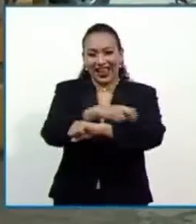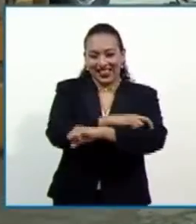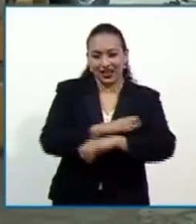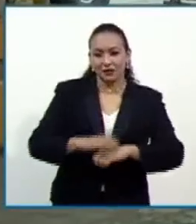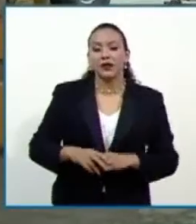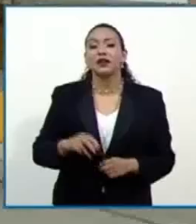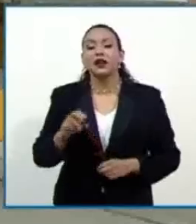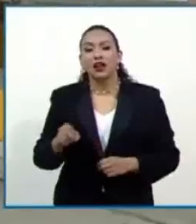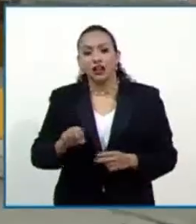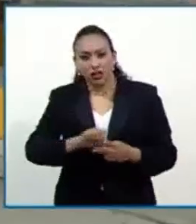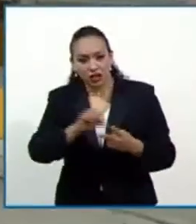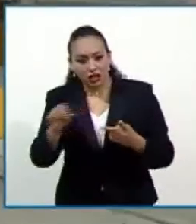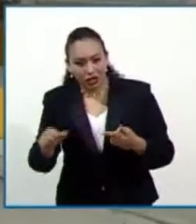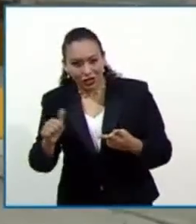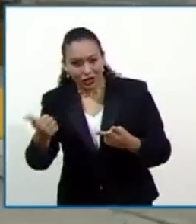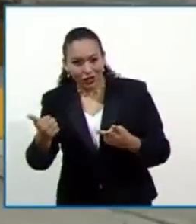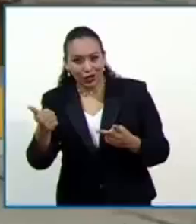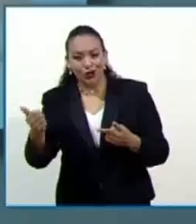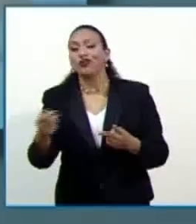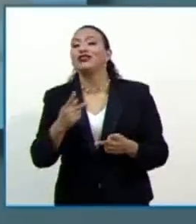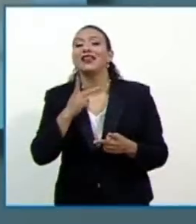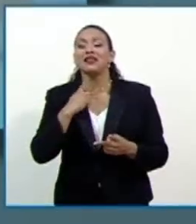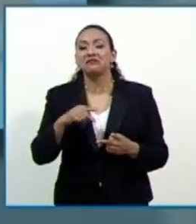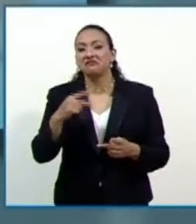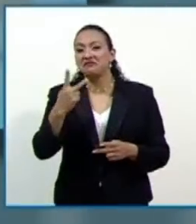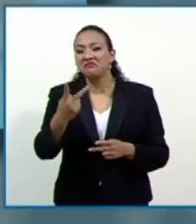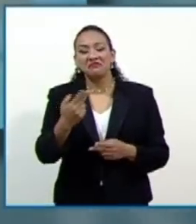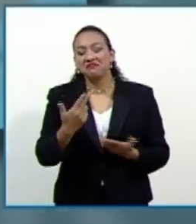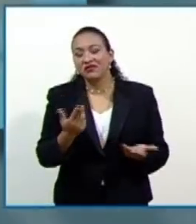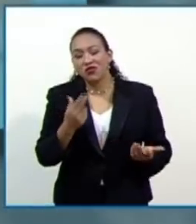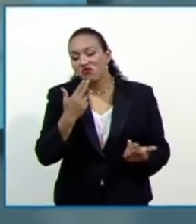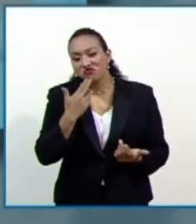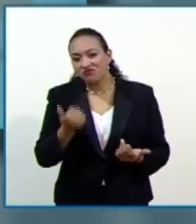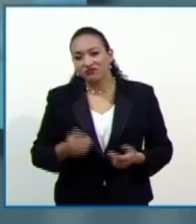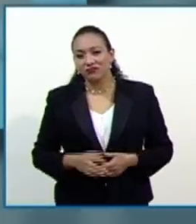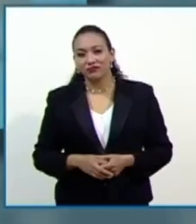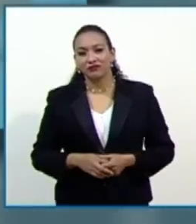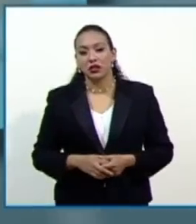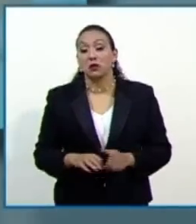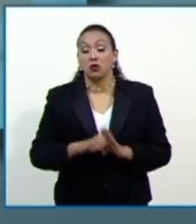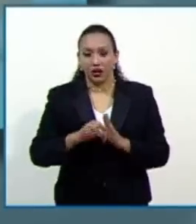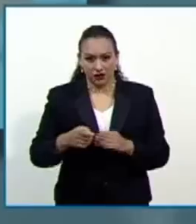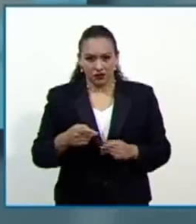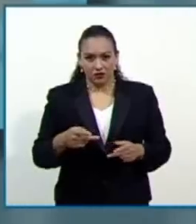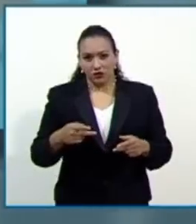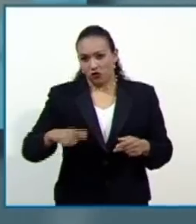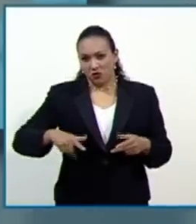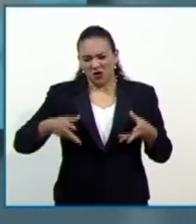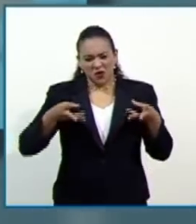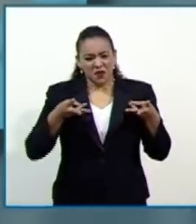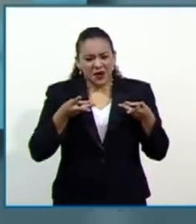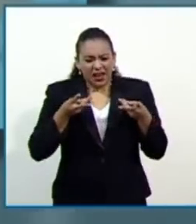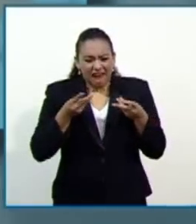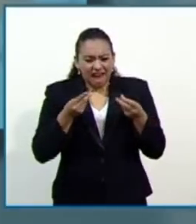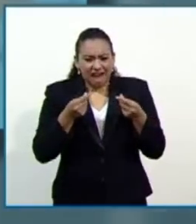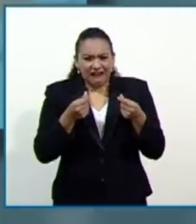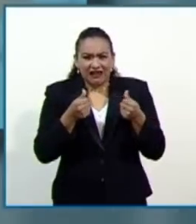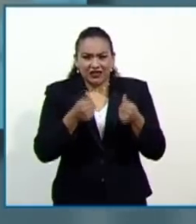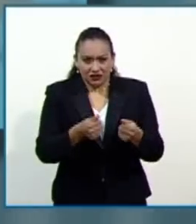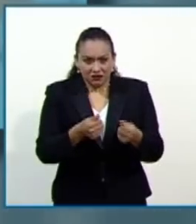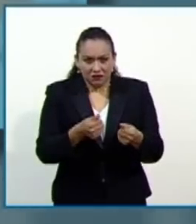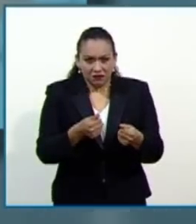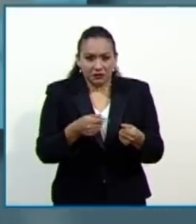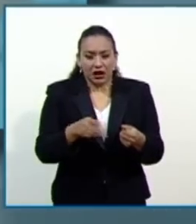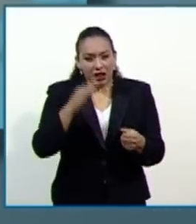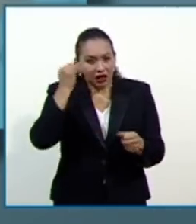refinería de Dos Bocas, no han servido de mucho. Lo que se gaste en una obra, pues en principio se